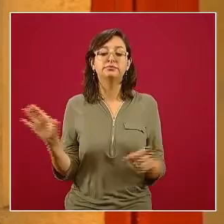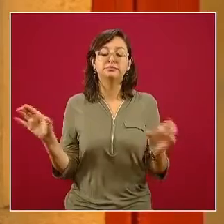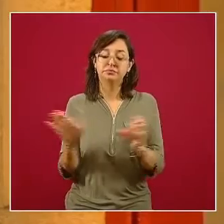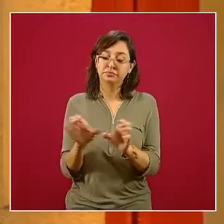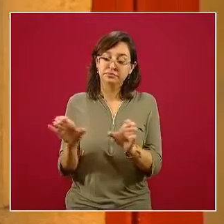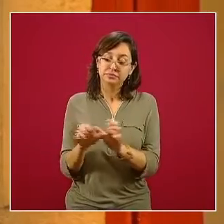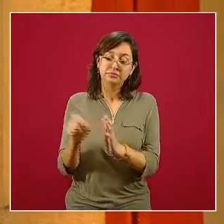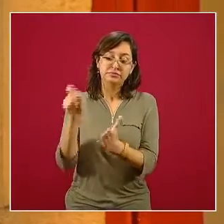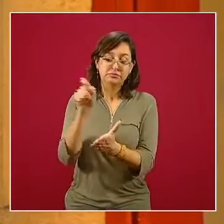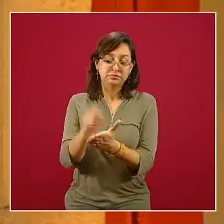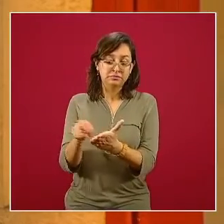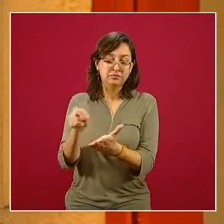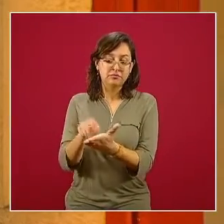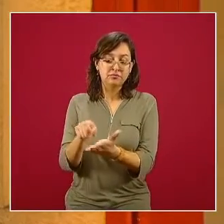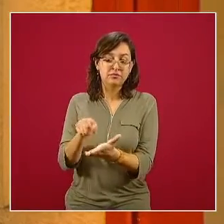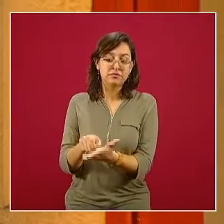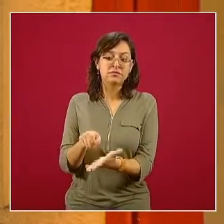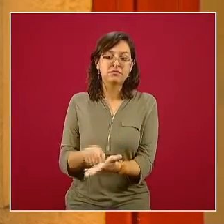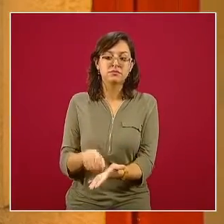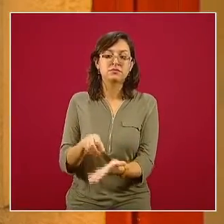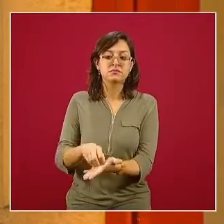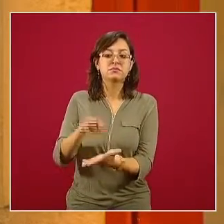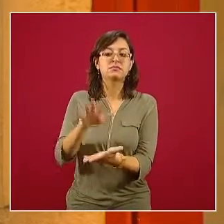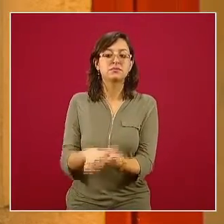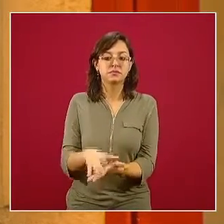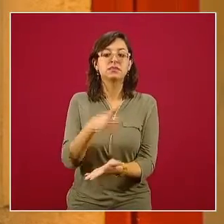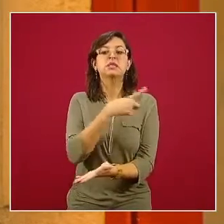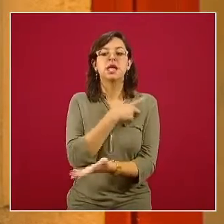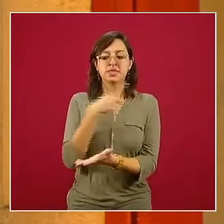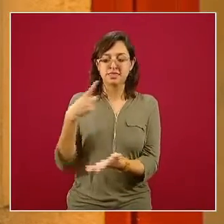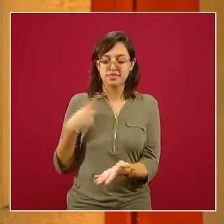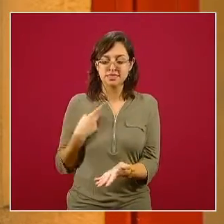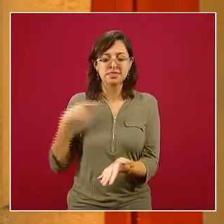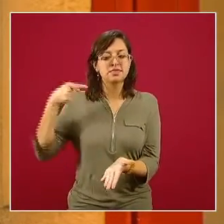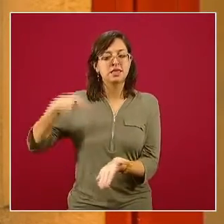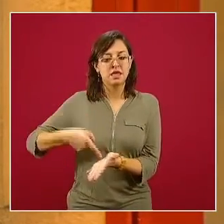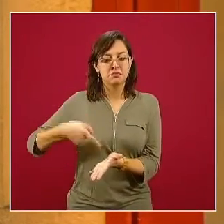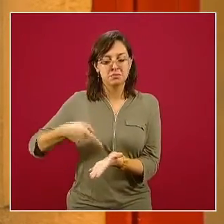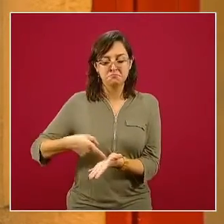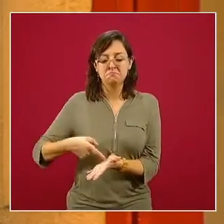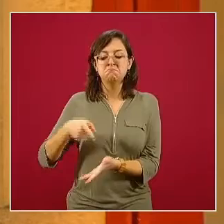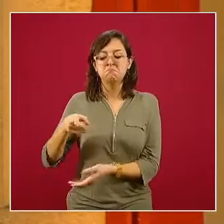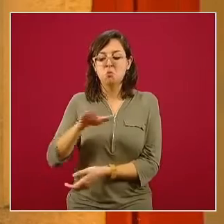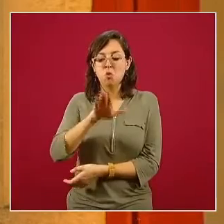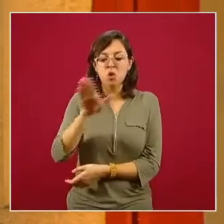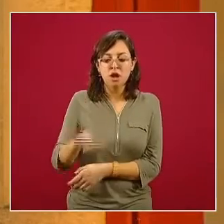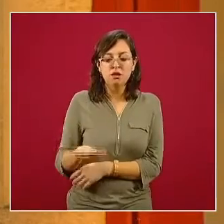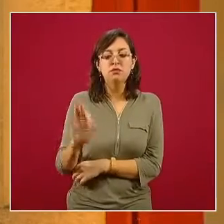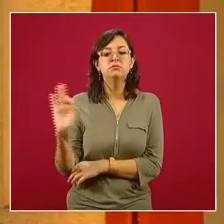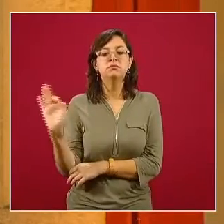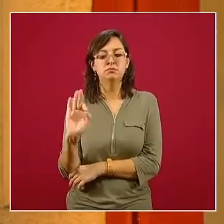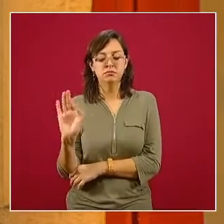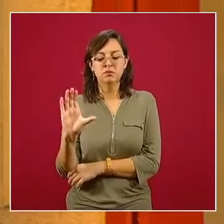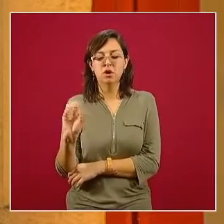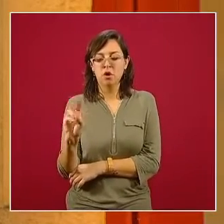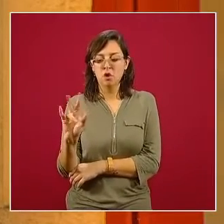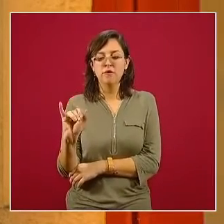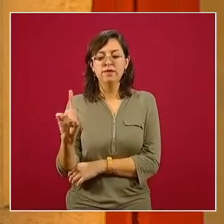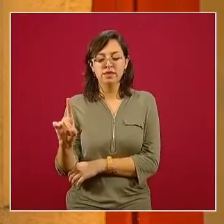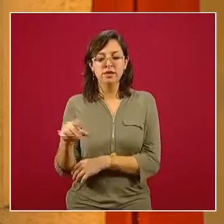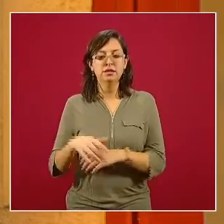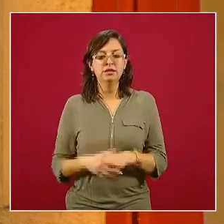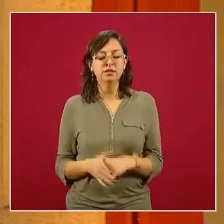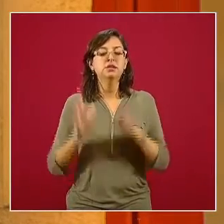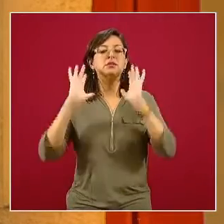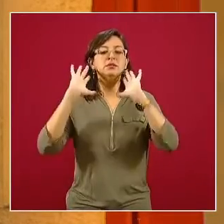defunción correspondientes están y deben ser llenados con una causa presunta de muerte que sea COVID, que está